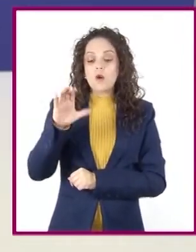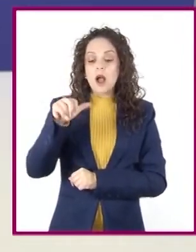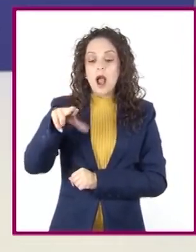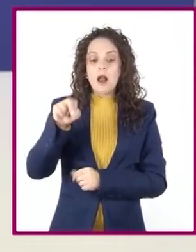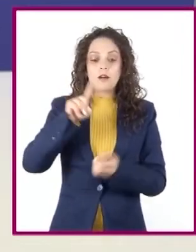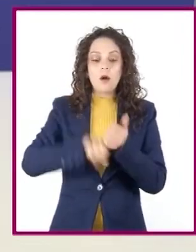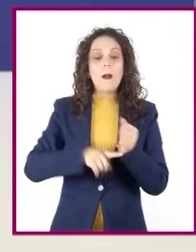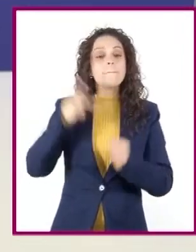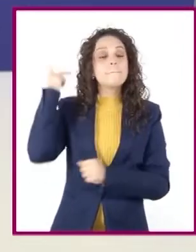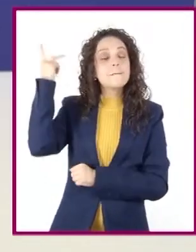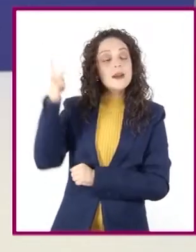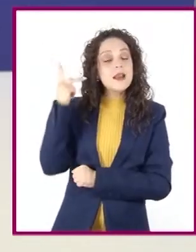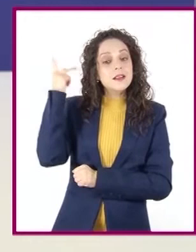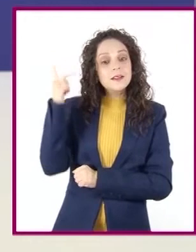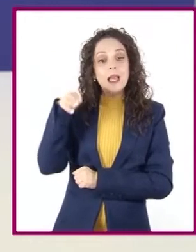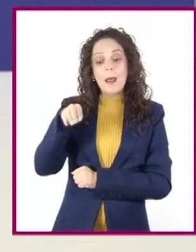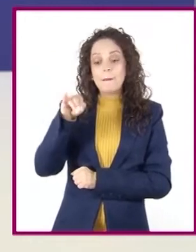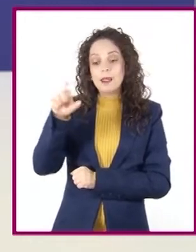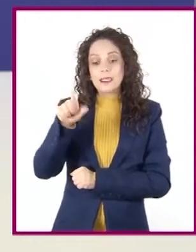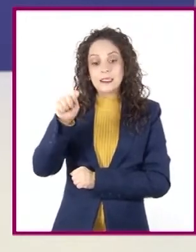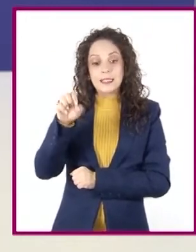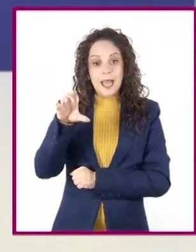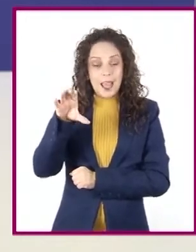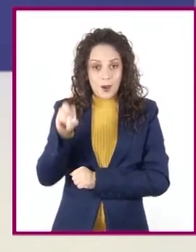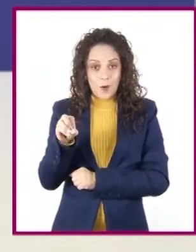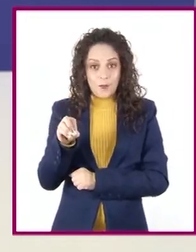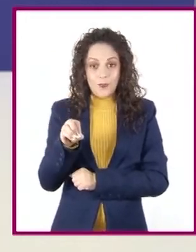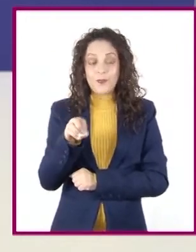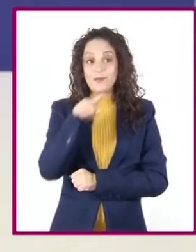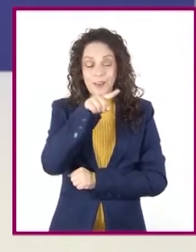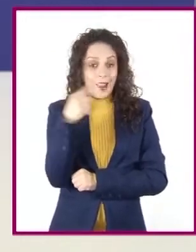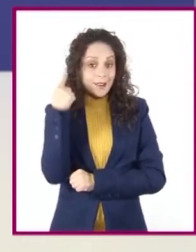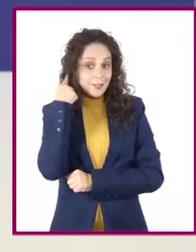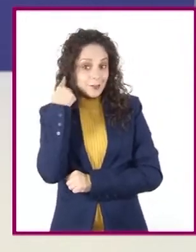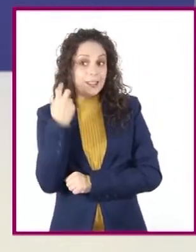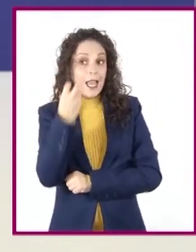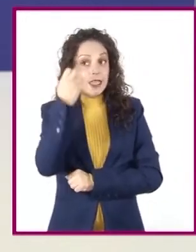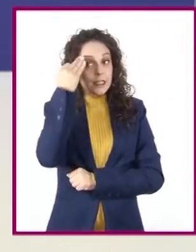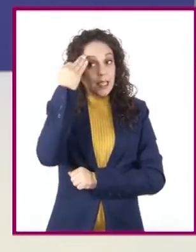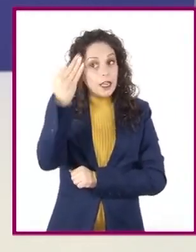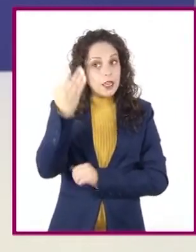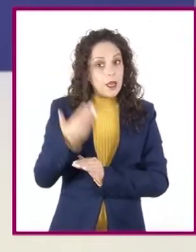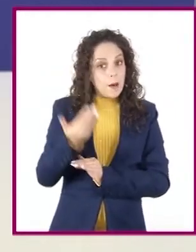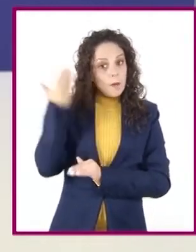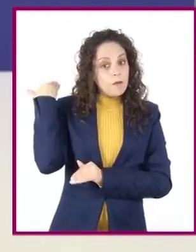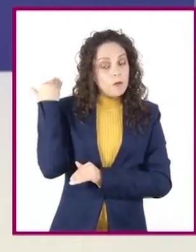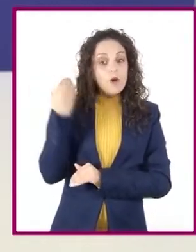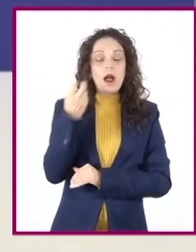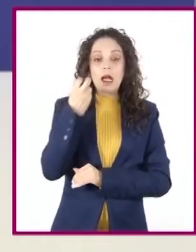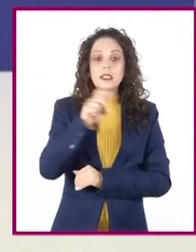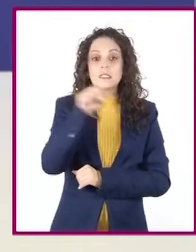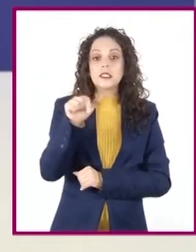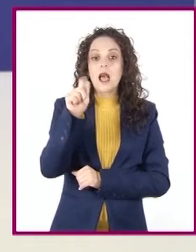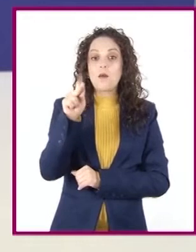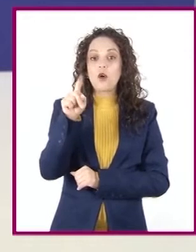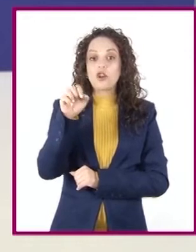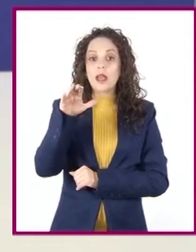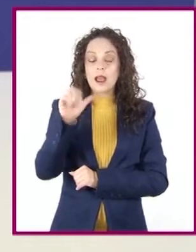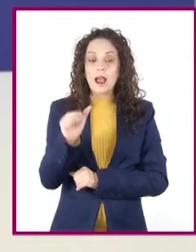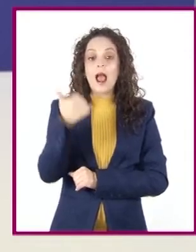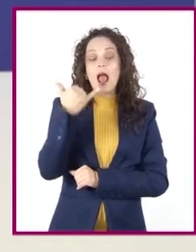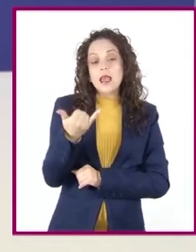príncipe mixteco. Como pudieron escuchar, para ese entonces zapotecas y mixtecas eran